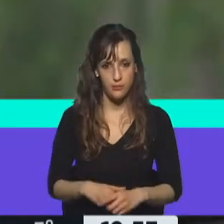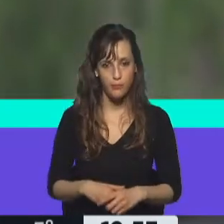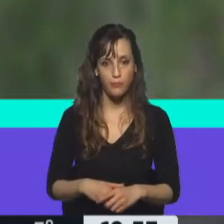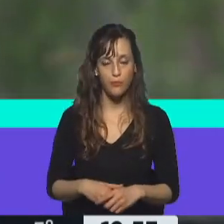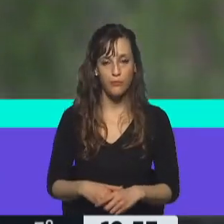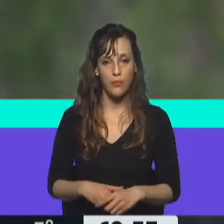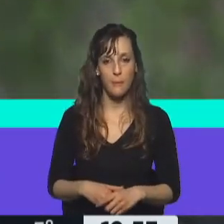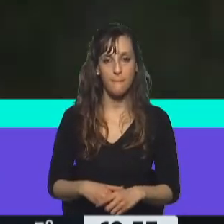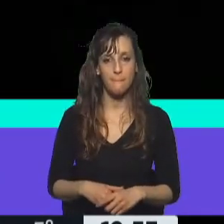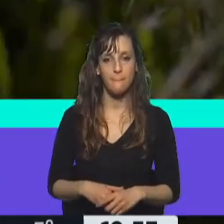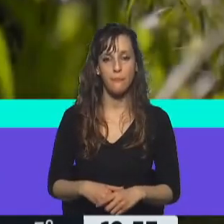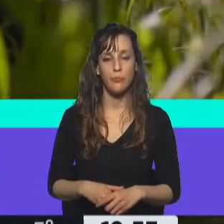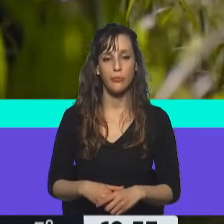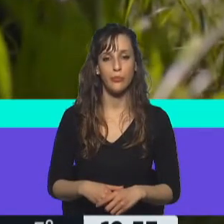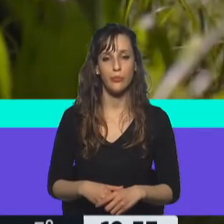reina?